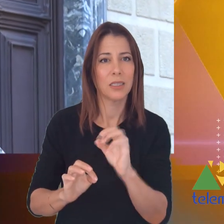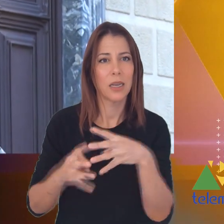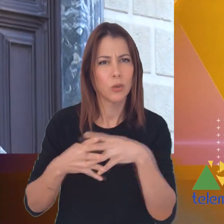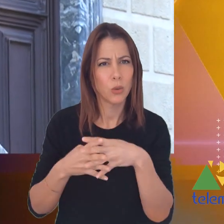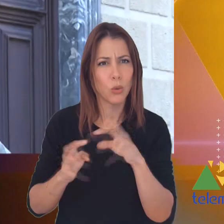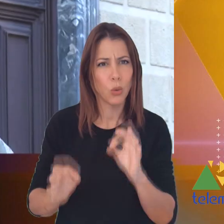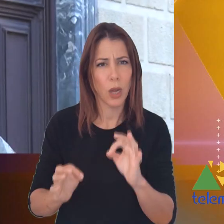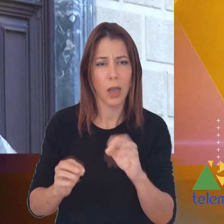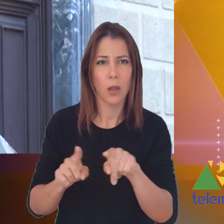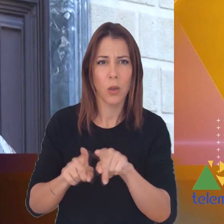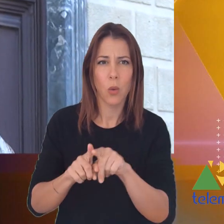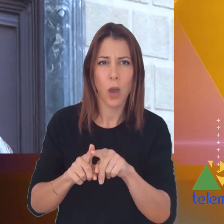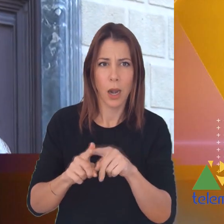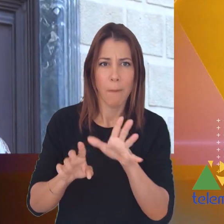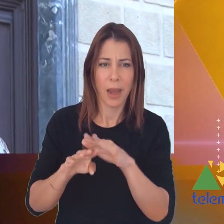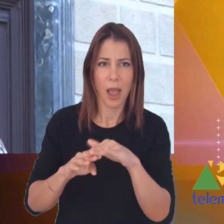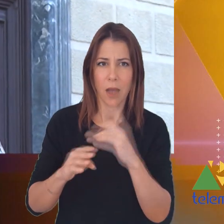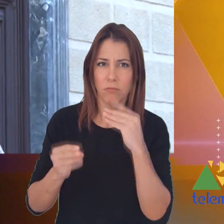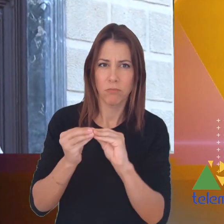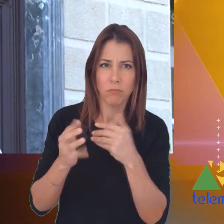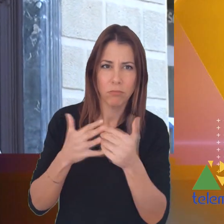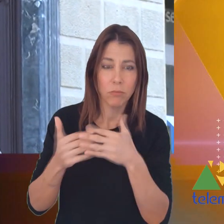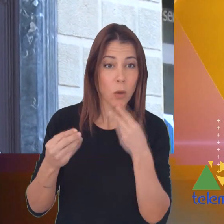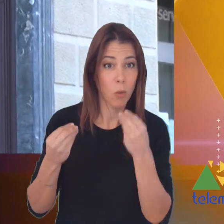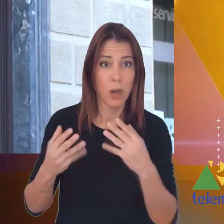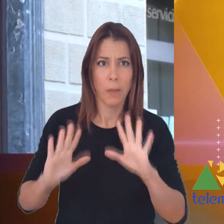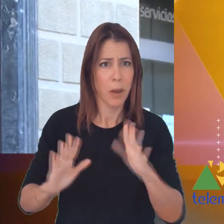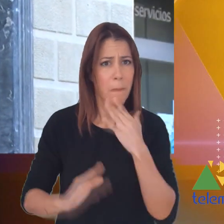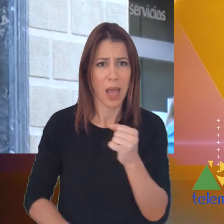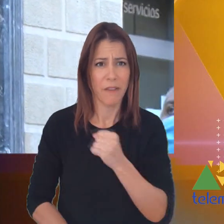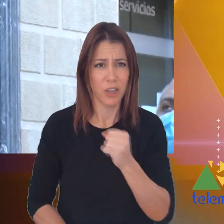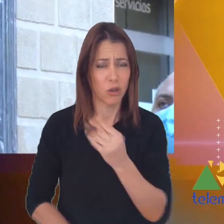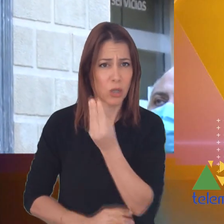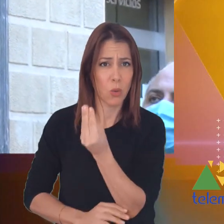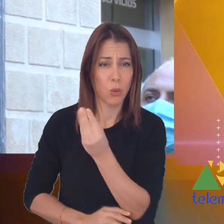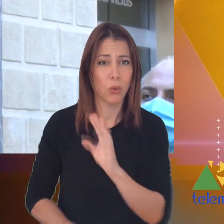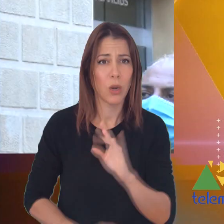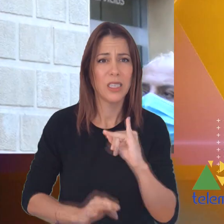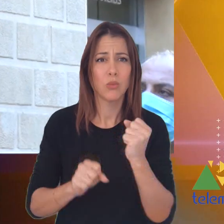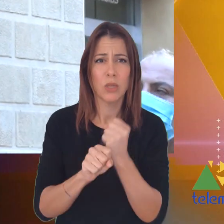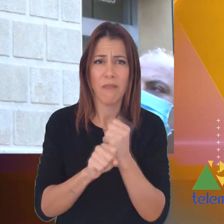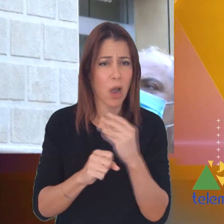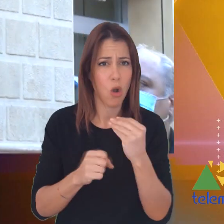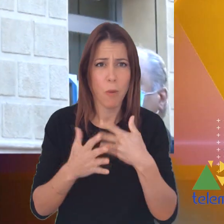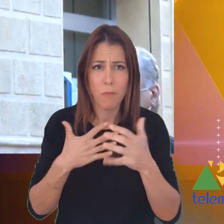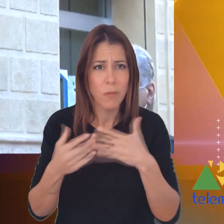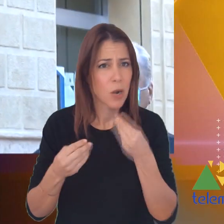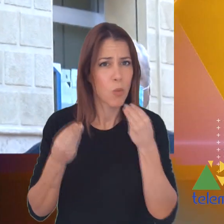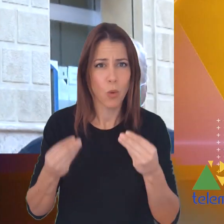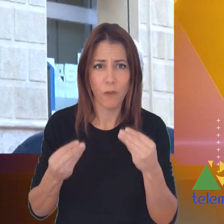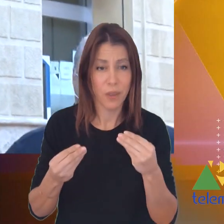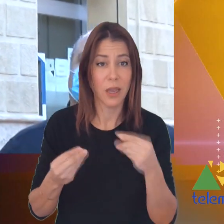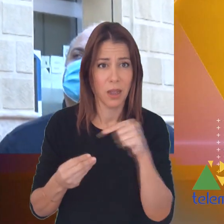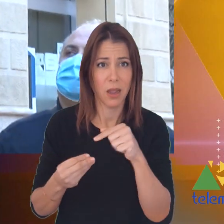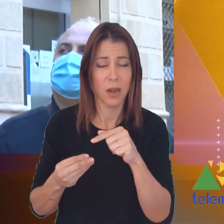de piedra artificial de sostén, ¿no? Y la verdad es que es una magnífica escultura, es decir, es un trabajo muy bien hecho. Muy bonito, sí. El de Javier